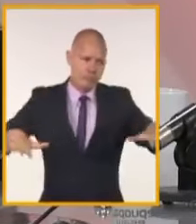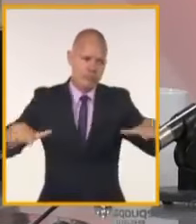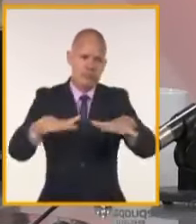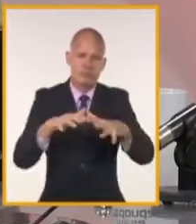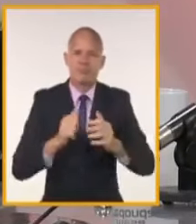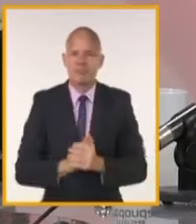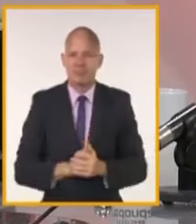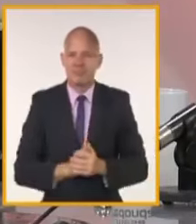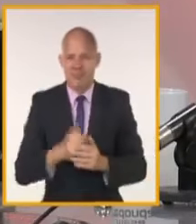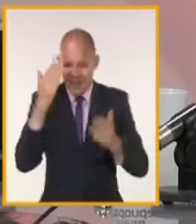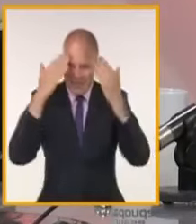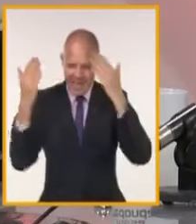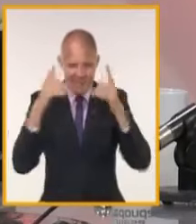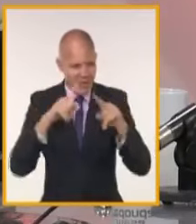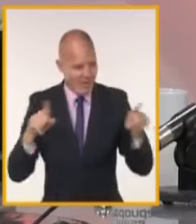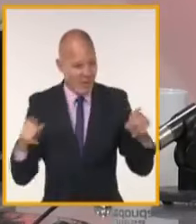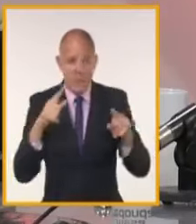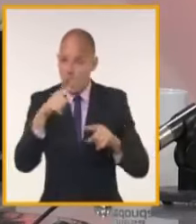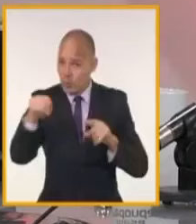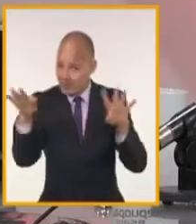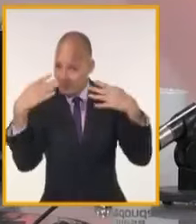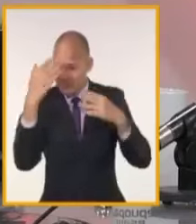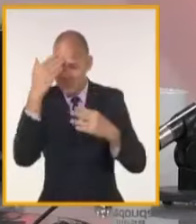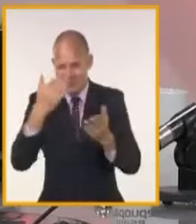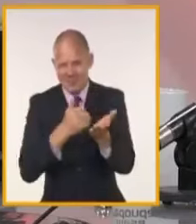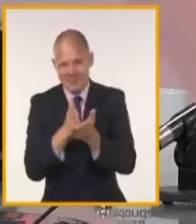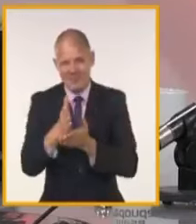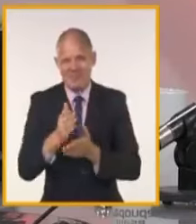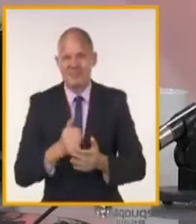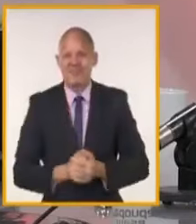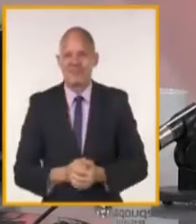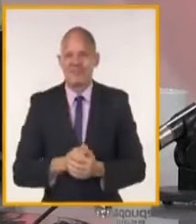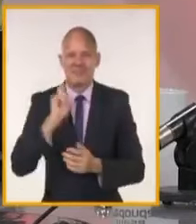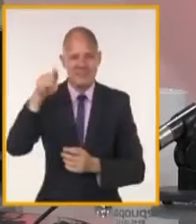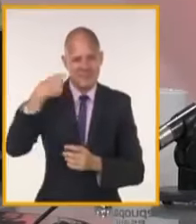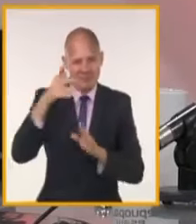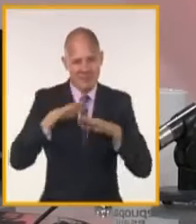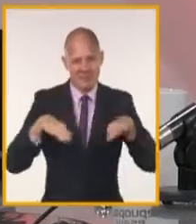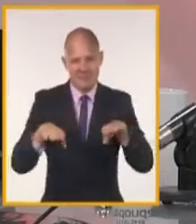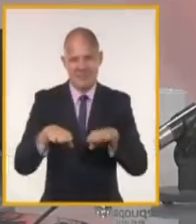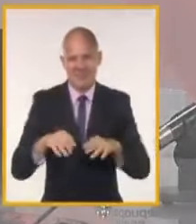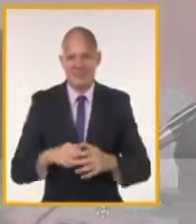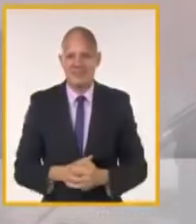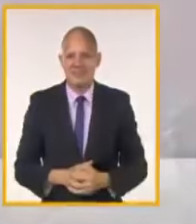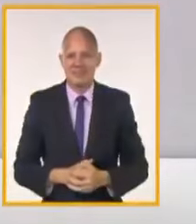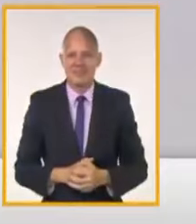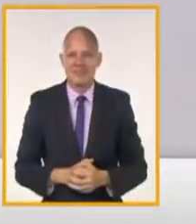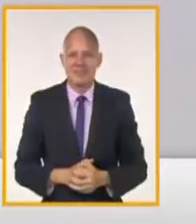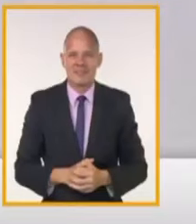Cuba Gracias por estar y a ustedes por su atención Muy buenas tardes hasta una nueva mesa redonda